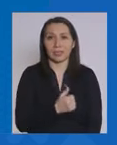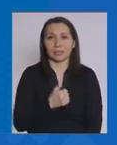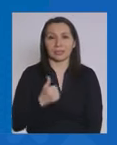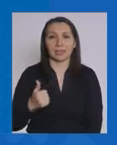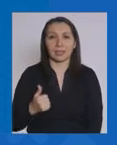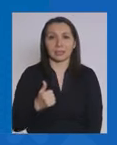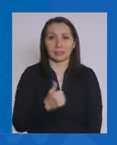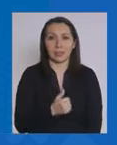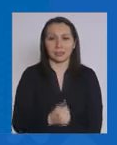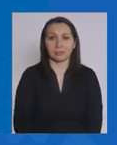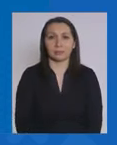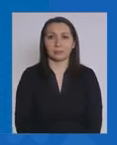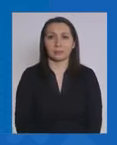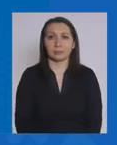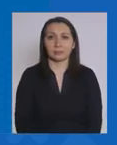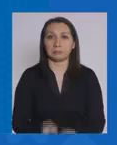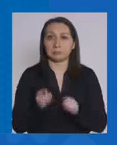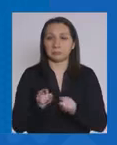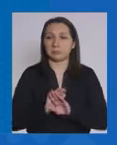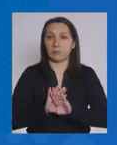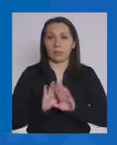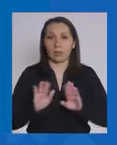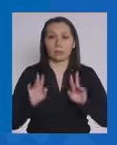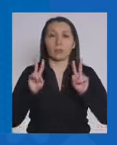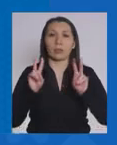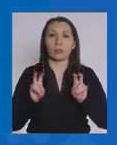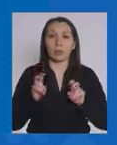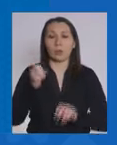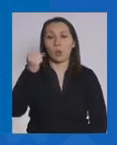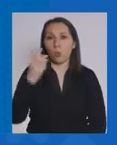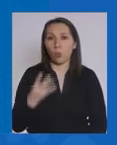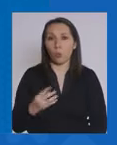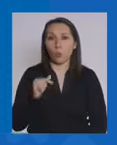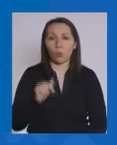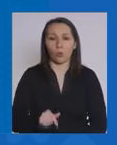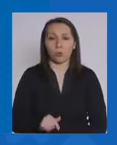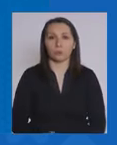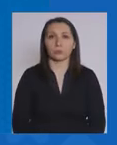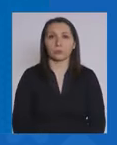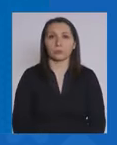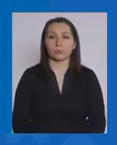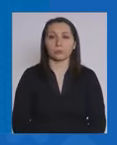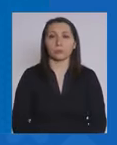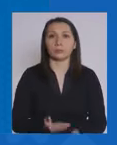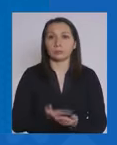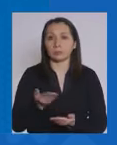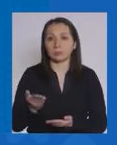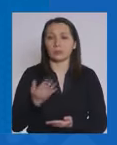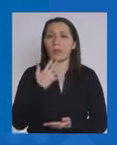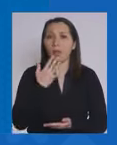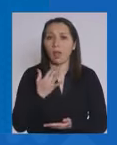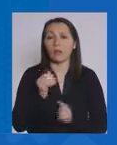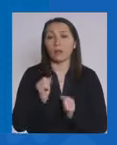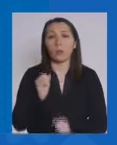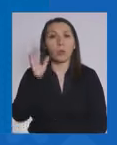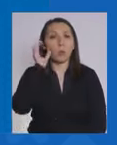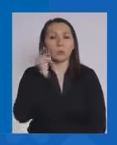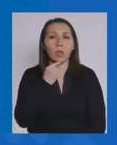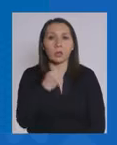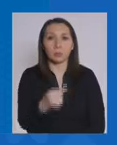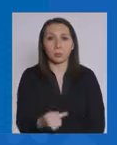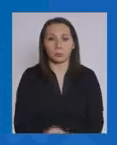66 eso es todo en cuanto a la cuenta del día de hoy cedo la palabra para poder escuchar las